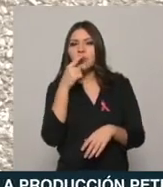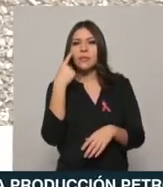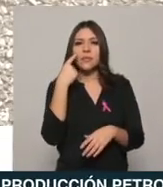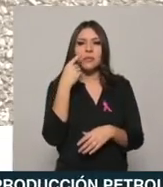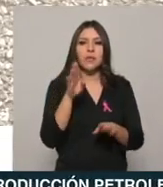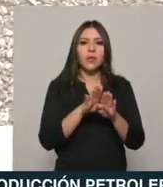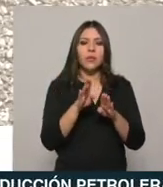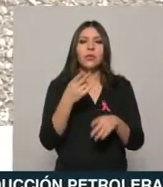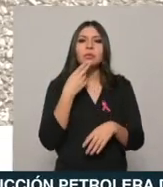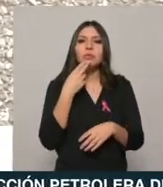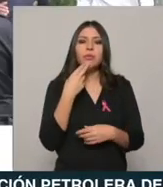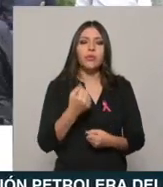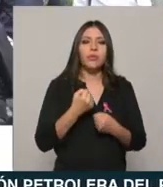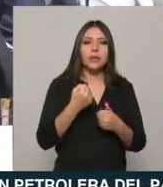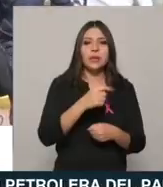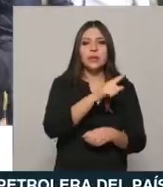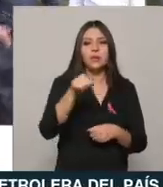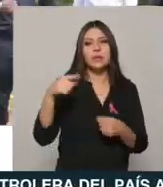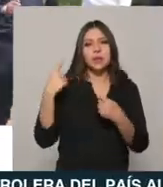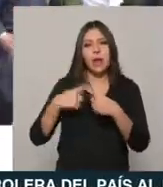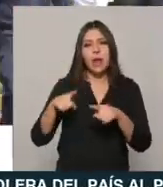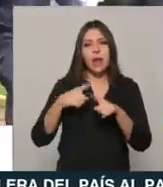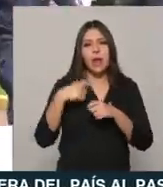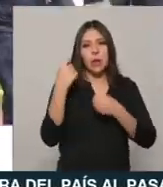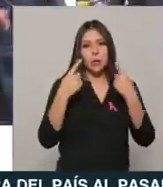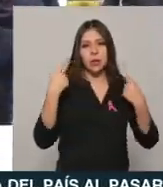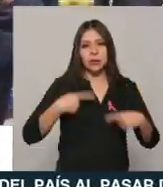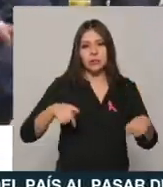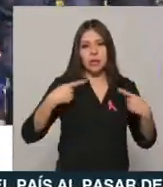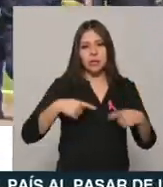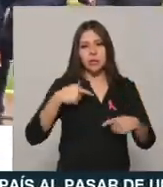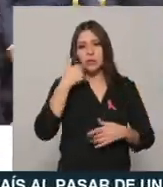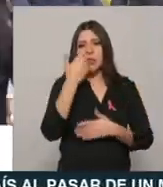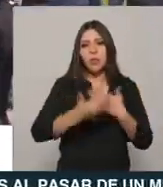proponen. En las imágenes, Joel Arias, Saray Mariscal, 21 Noticias.